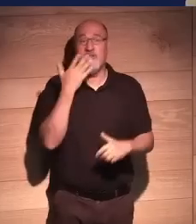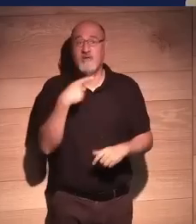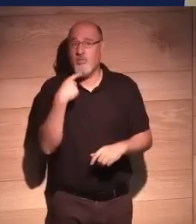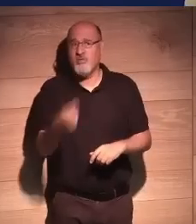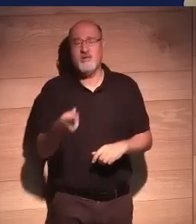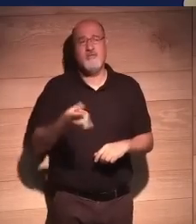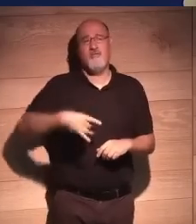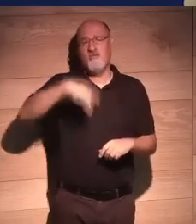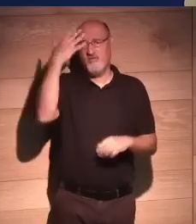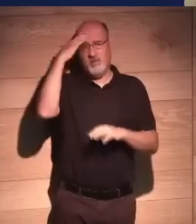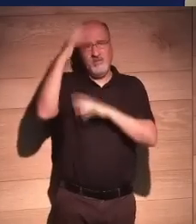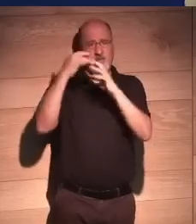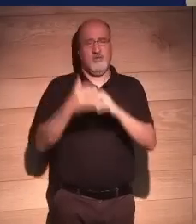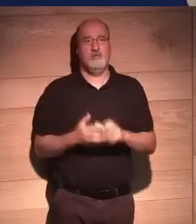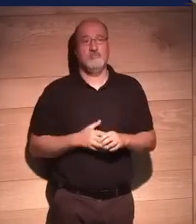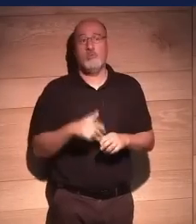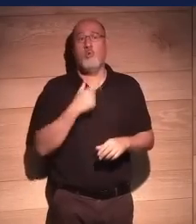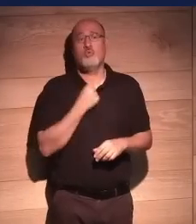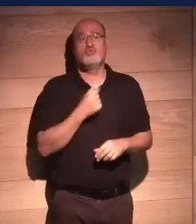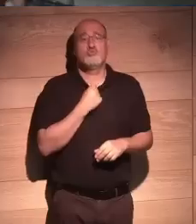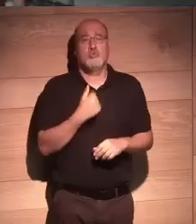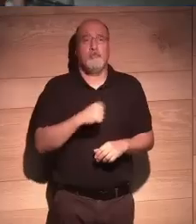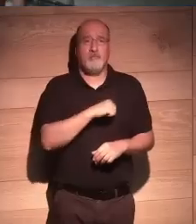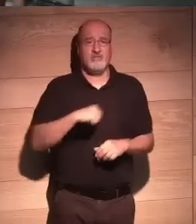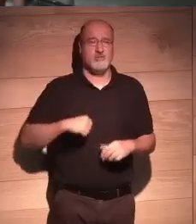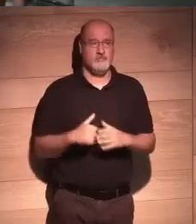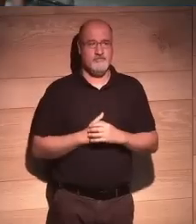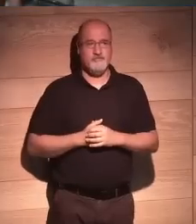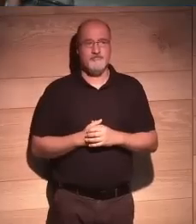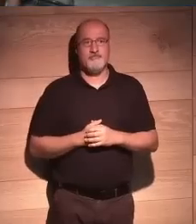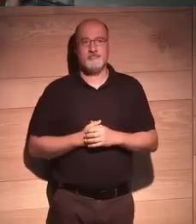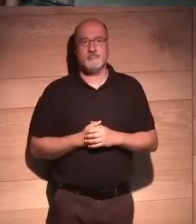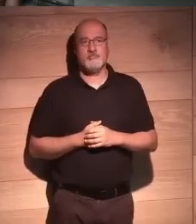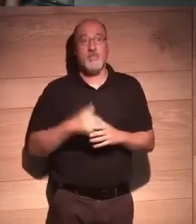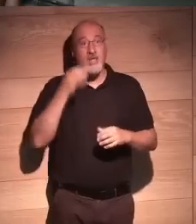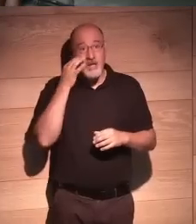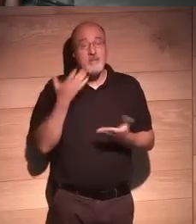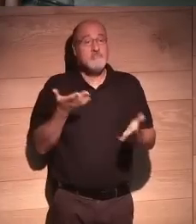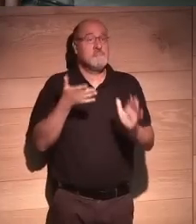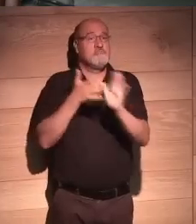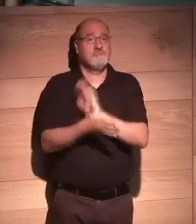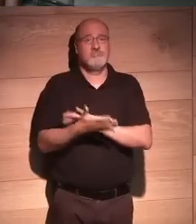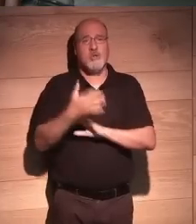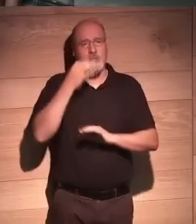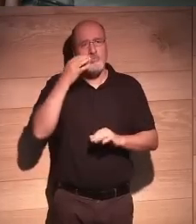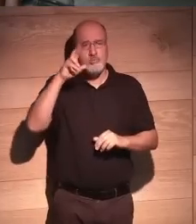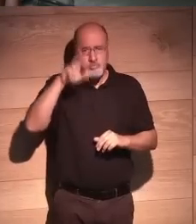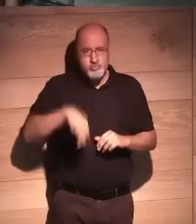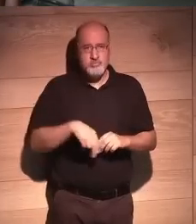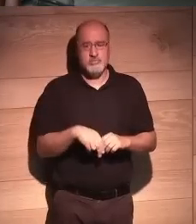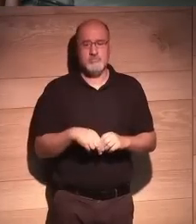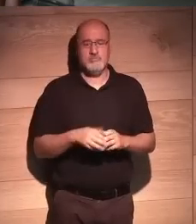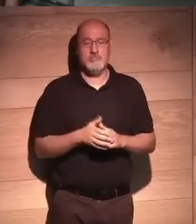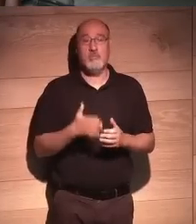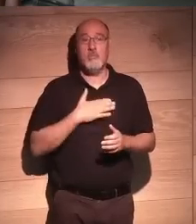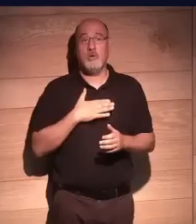eso al reality. Es una cuestión de gusto personal. Pero el reality quiere decir que fue un hallazgo y que tiene audiencia. El problema